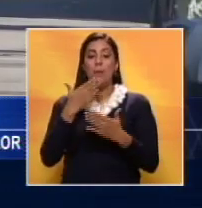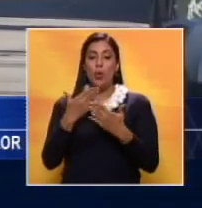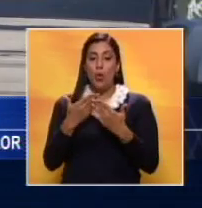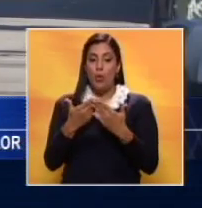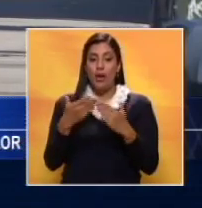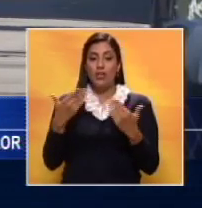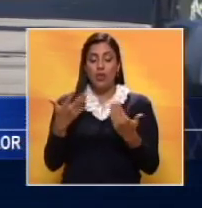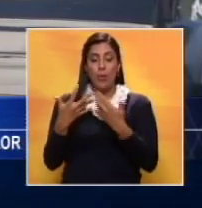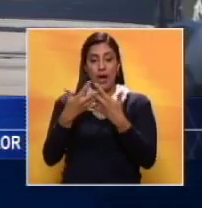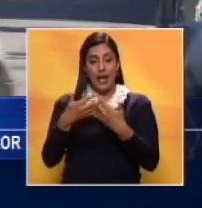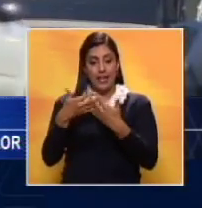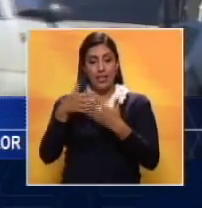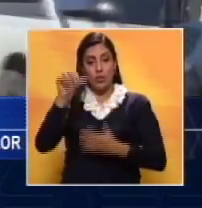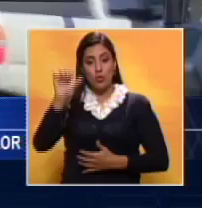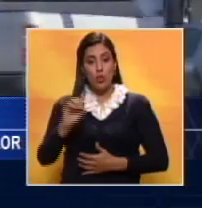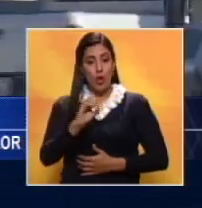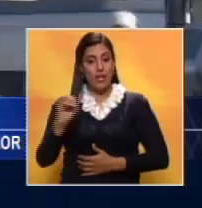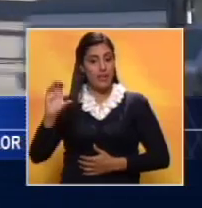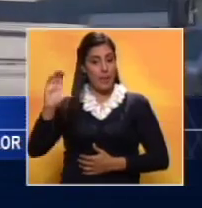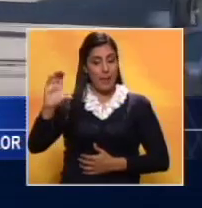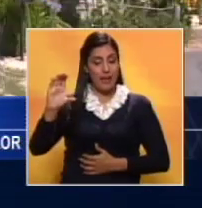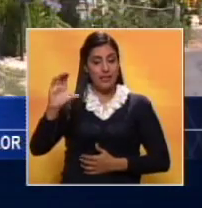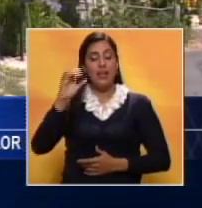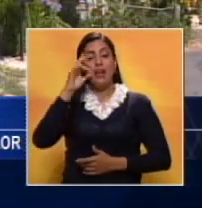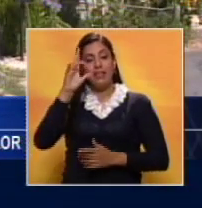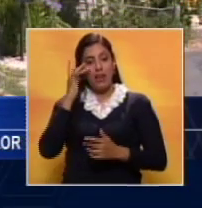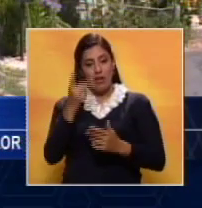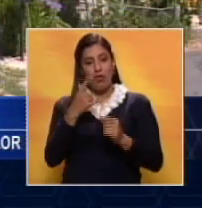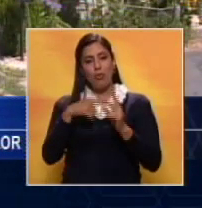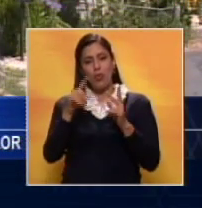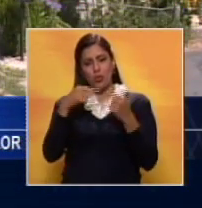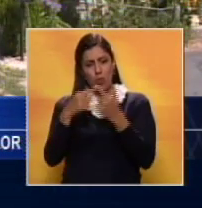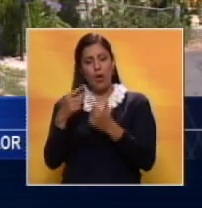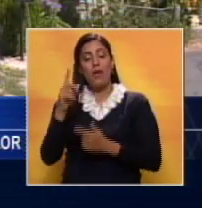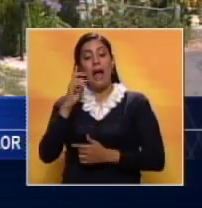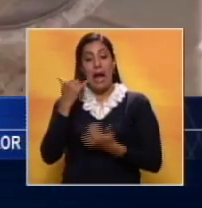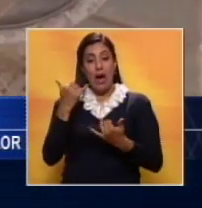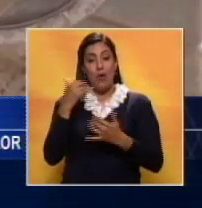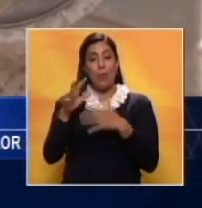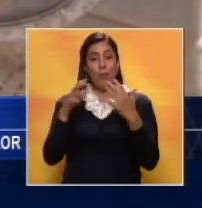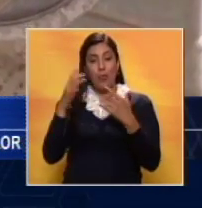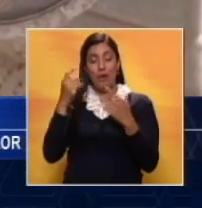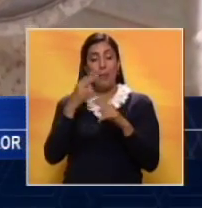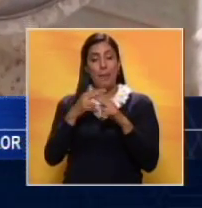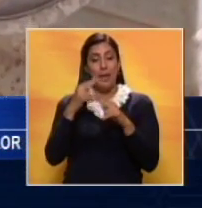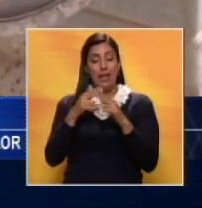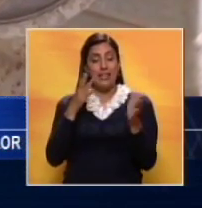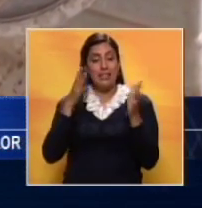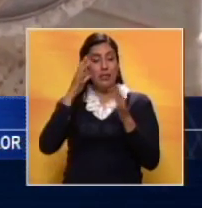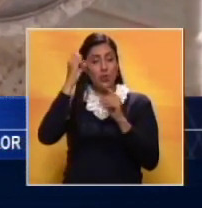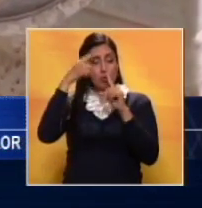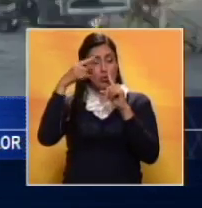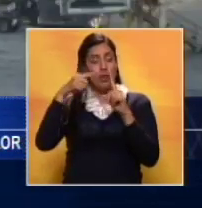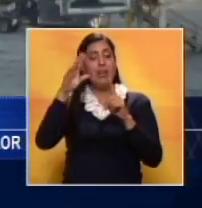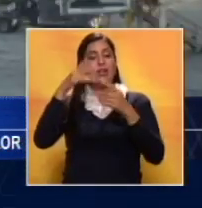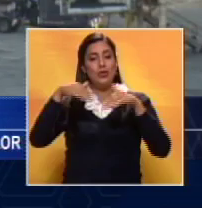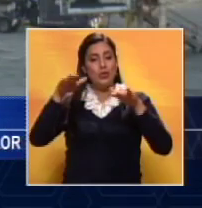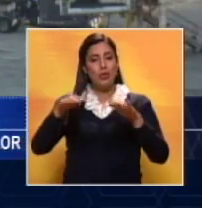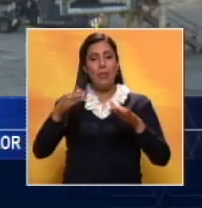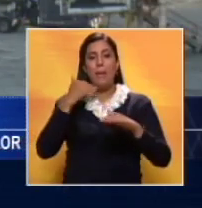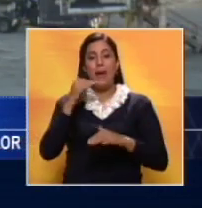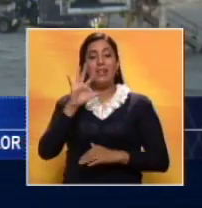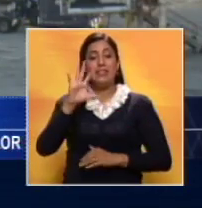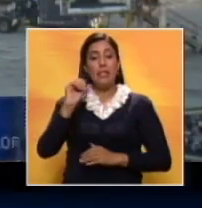presentado en estados del suroeste del país como Nevada, California y Arizona. Ante la situación hay riesgo en el servicio eléctrico y fueron cancelados